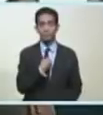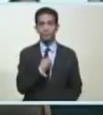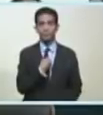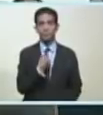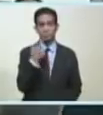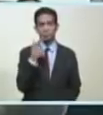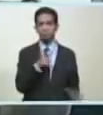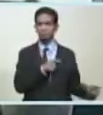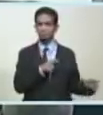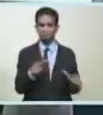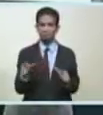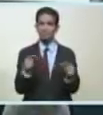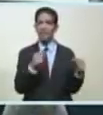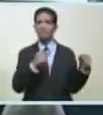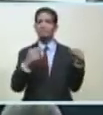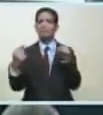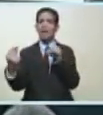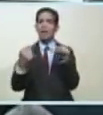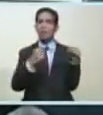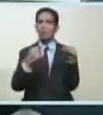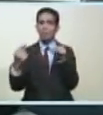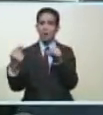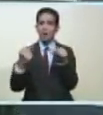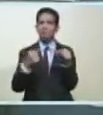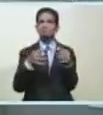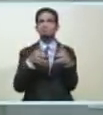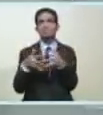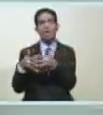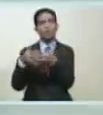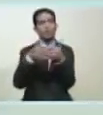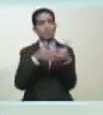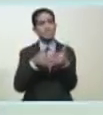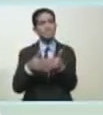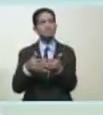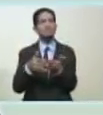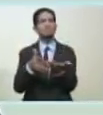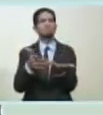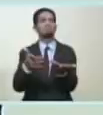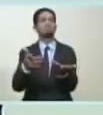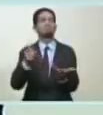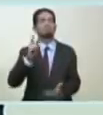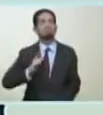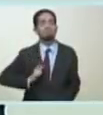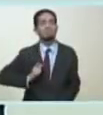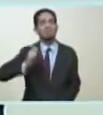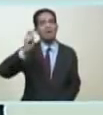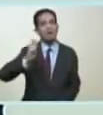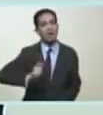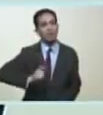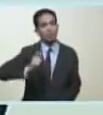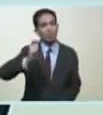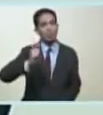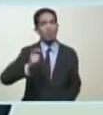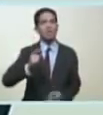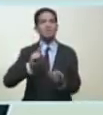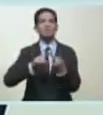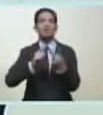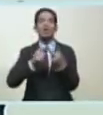estoy listo para dialogar con todos los sectores de Estados Unidos, congresistas, senadores, el